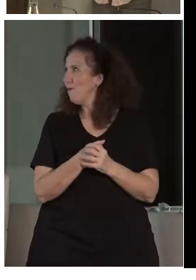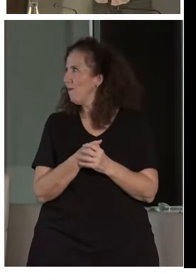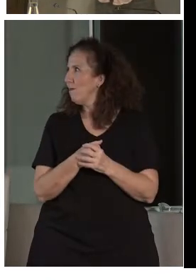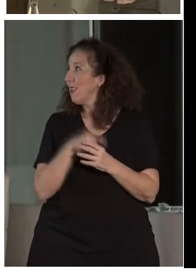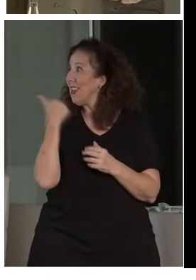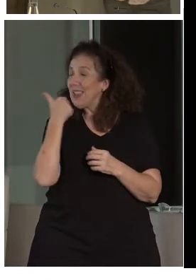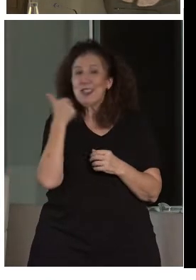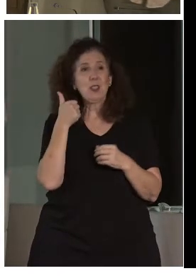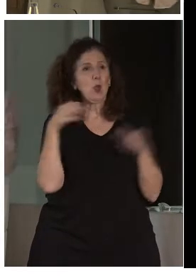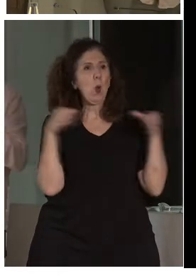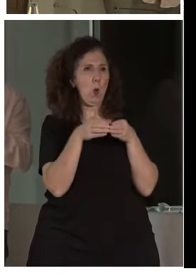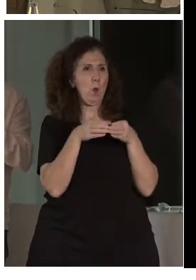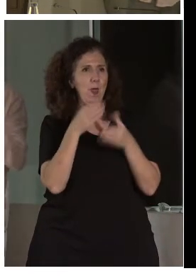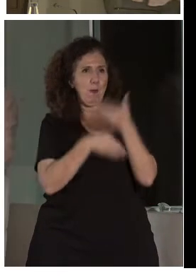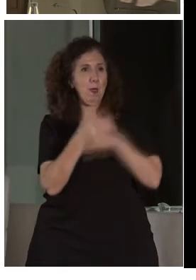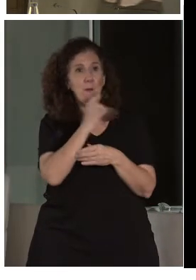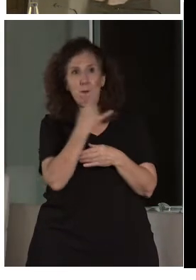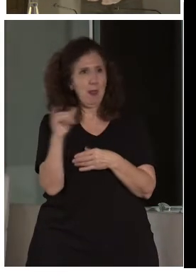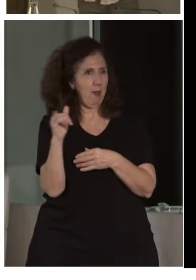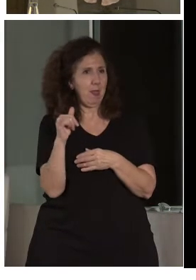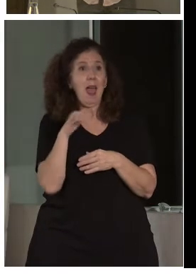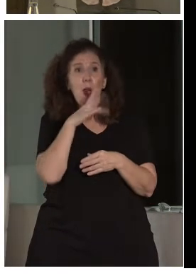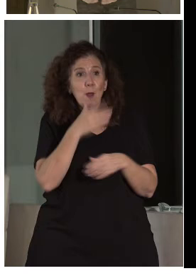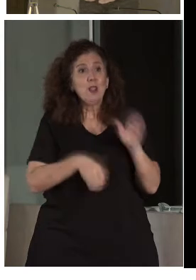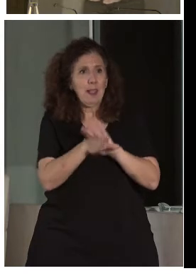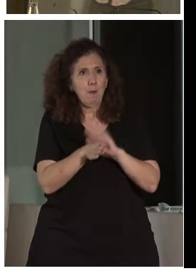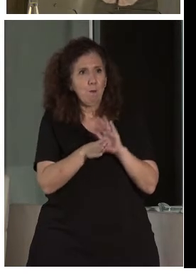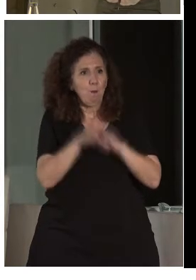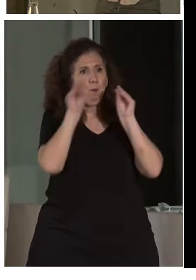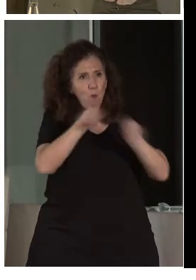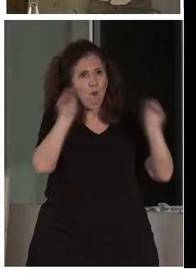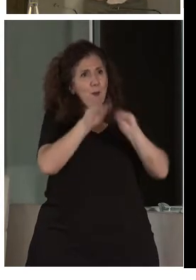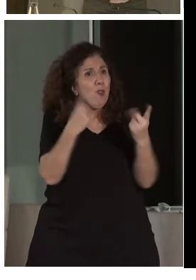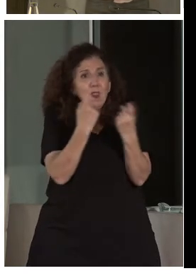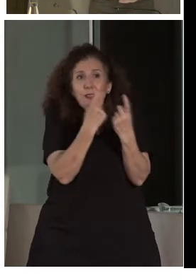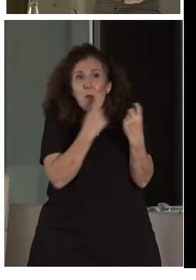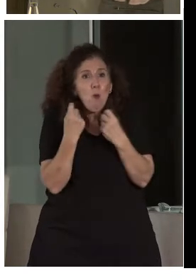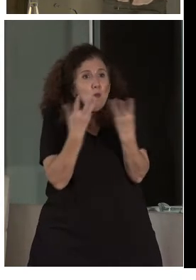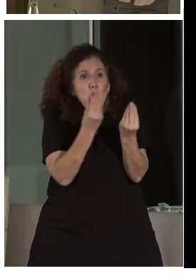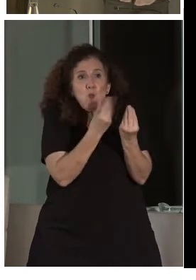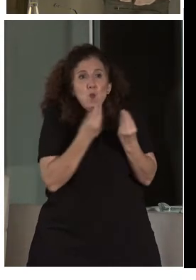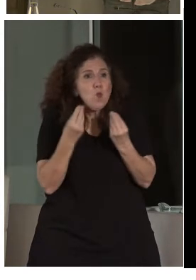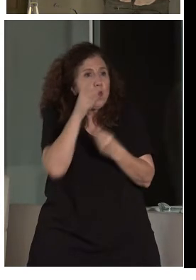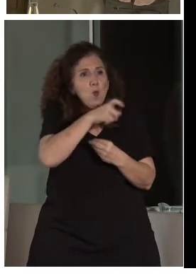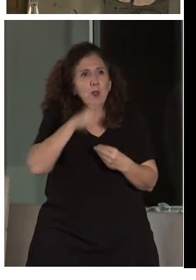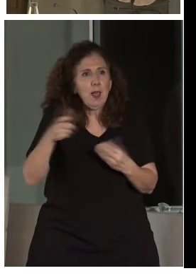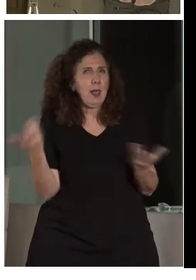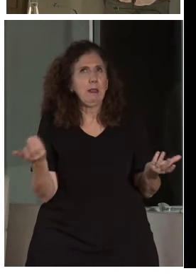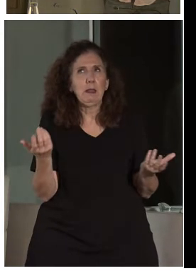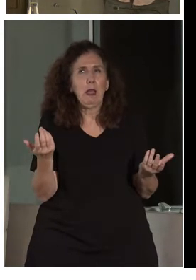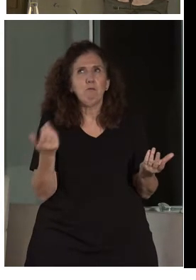experiencia en Garajonay. Pero seguimos formando a gente, ¿cómo? Porque necesitamos mucha gente. Ahora estábamos hablando, pues igual